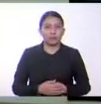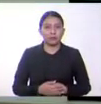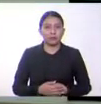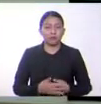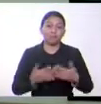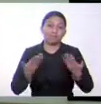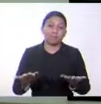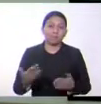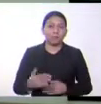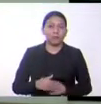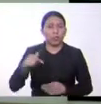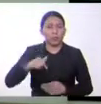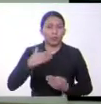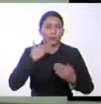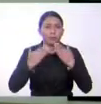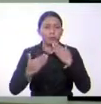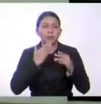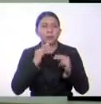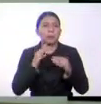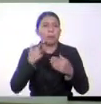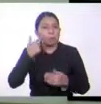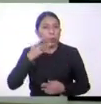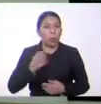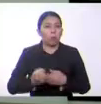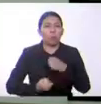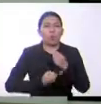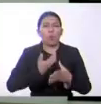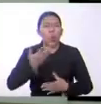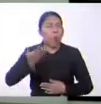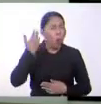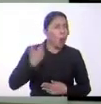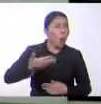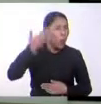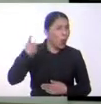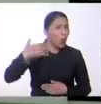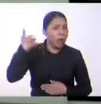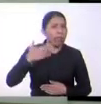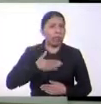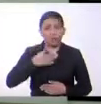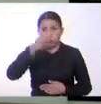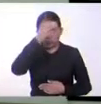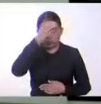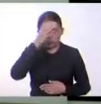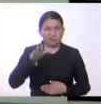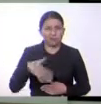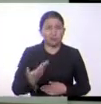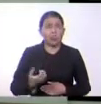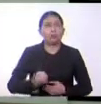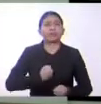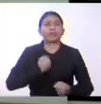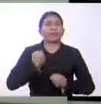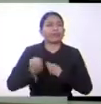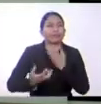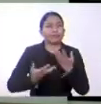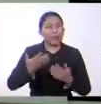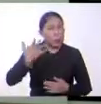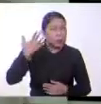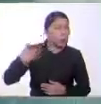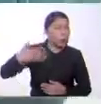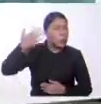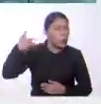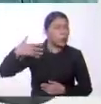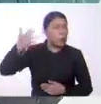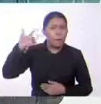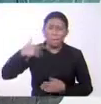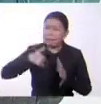Ahora les contaré sobre algunos poemas más antiguos de los que se tiene conocimiento. El poema del que se tiene conocimiento y que